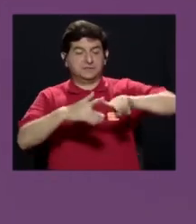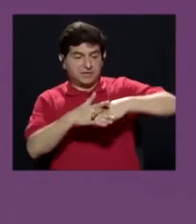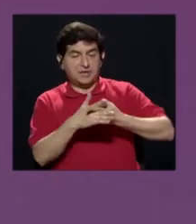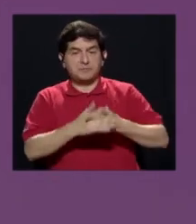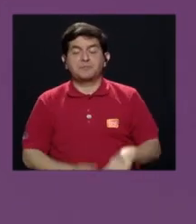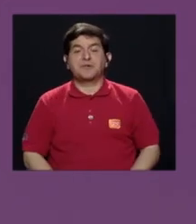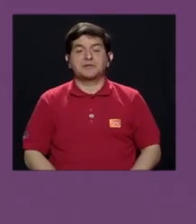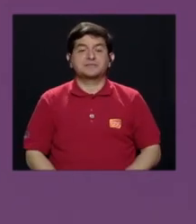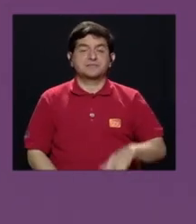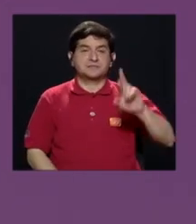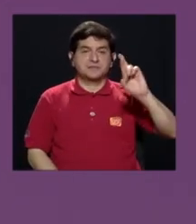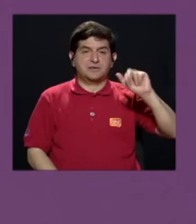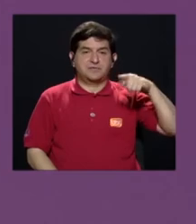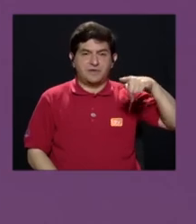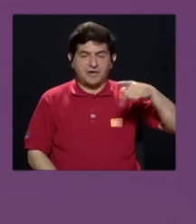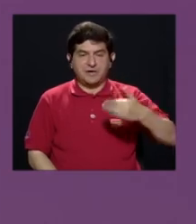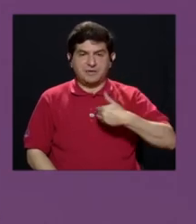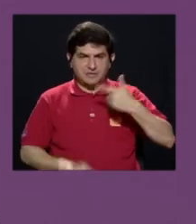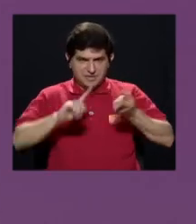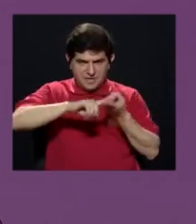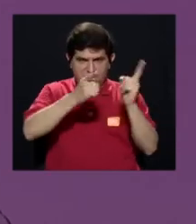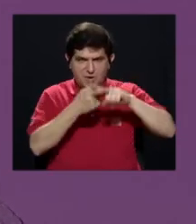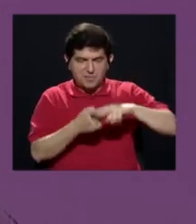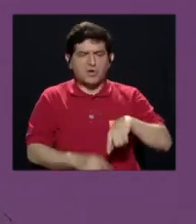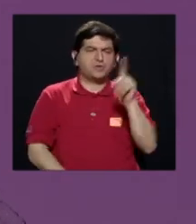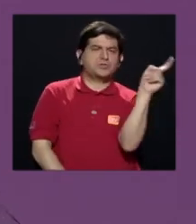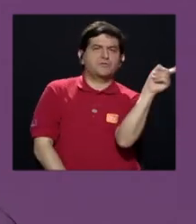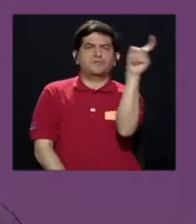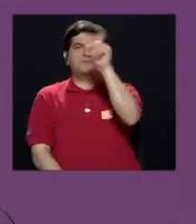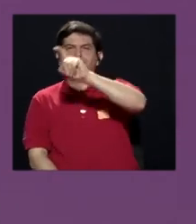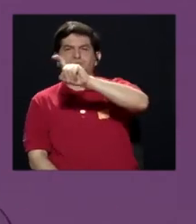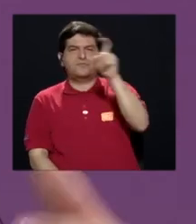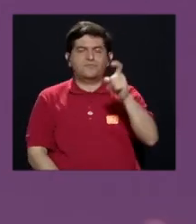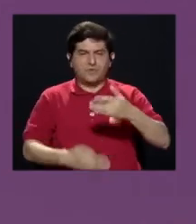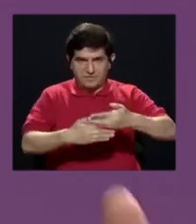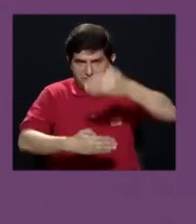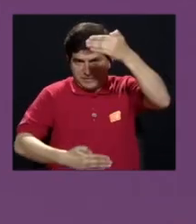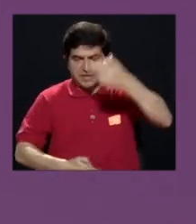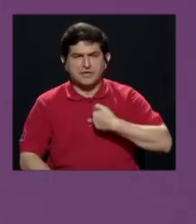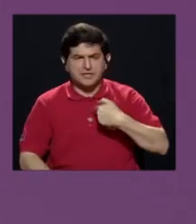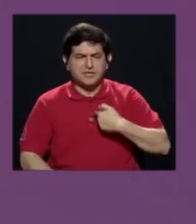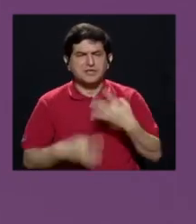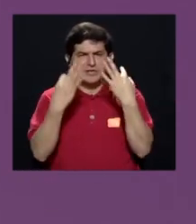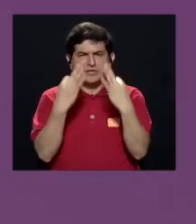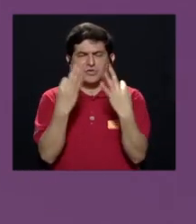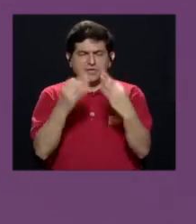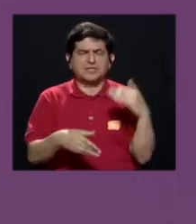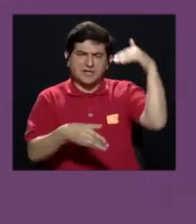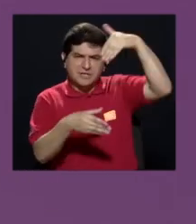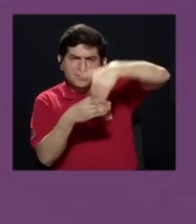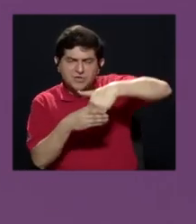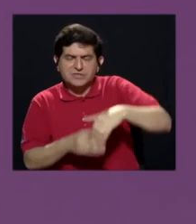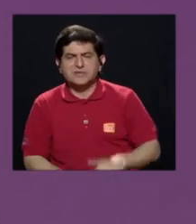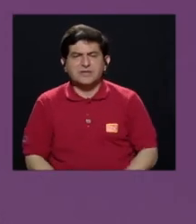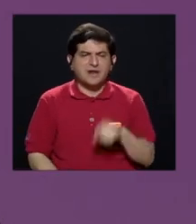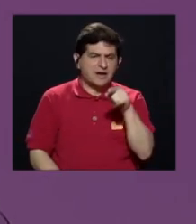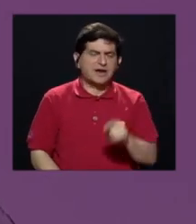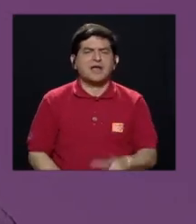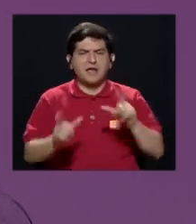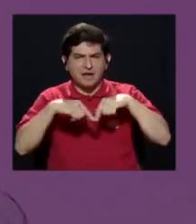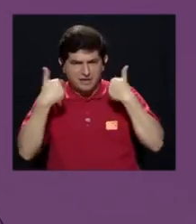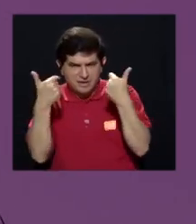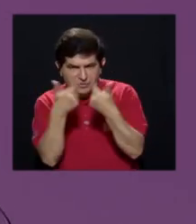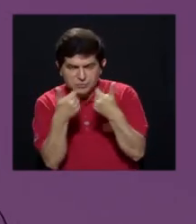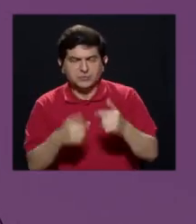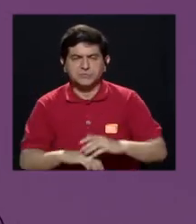el rap porque tengo muchos amigos que hacen graffiti y entonces me fui metiendo como en el movimiento del hip hop poco a poco,